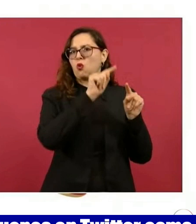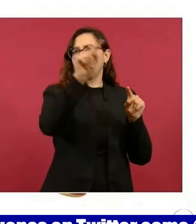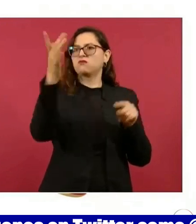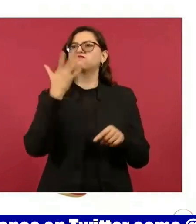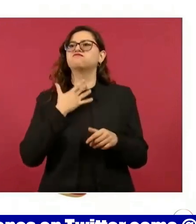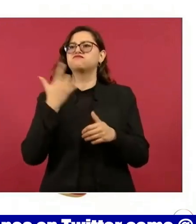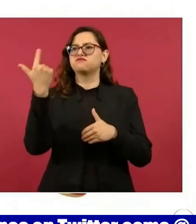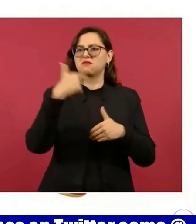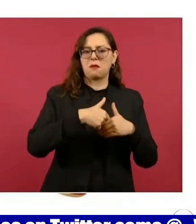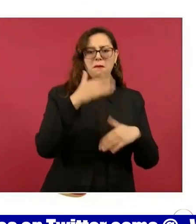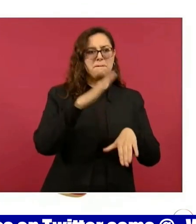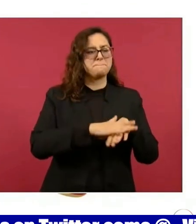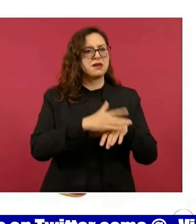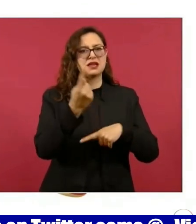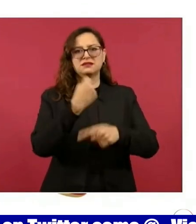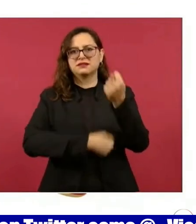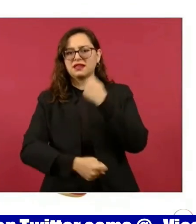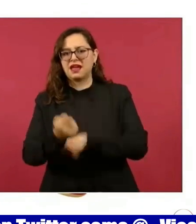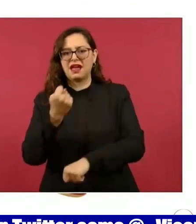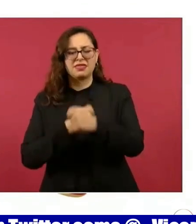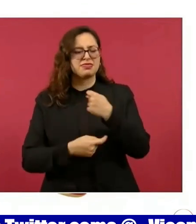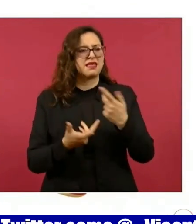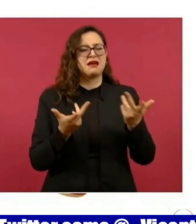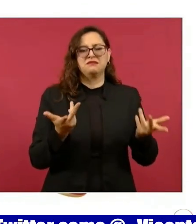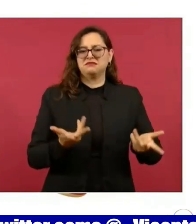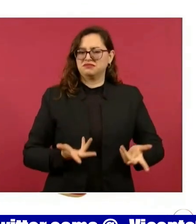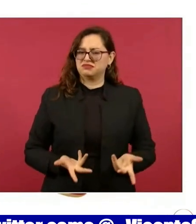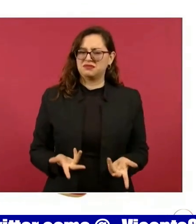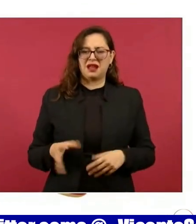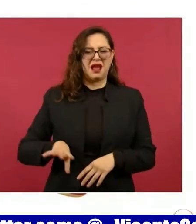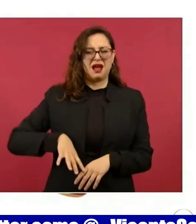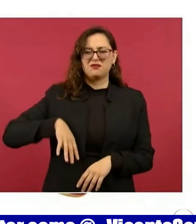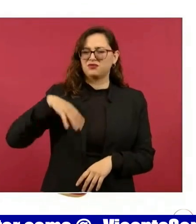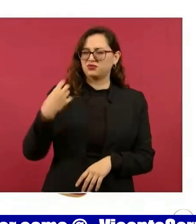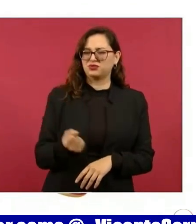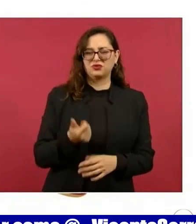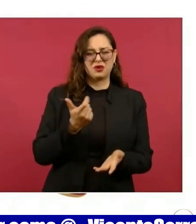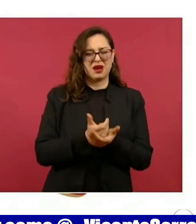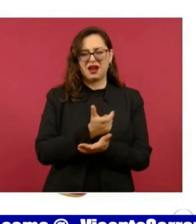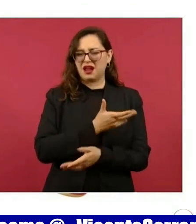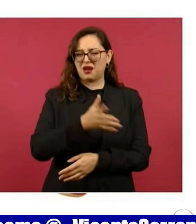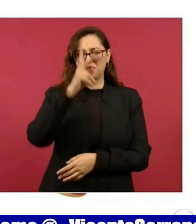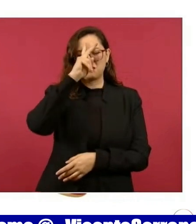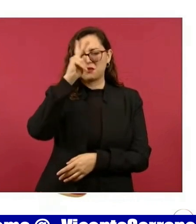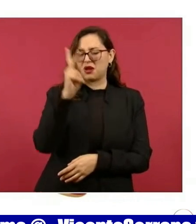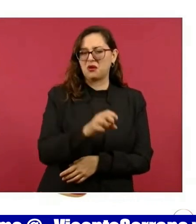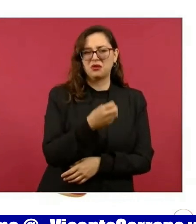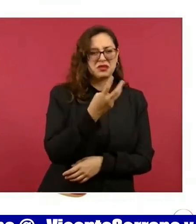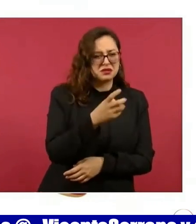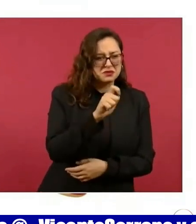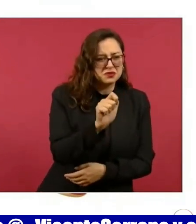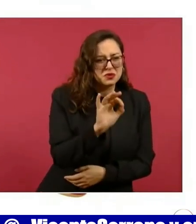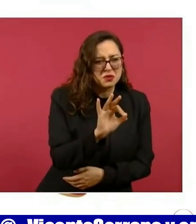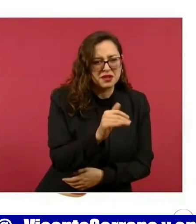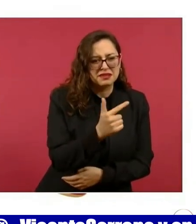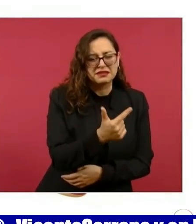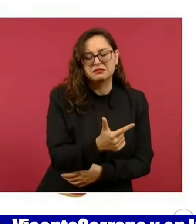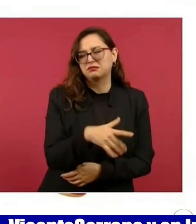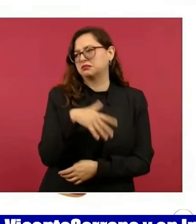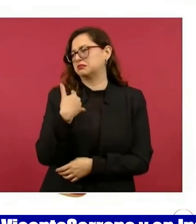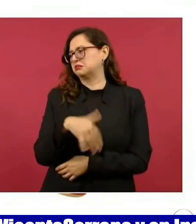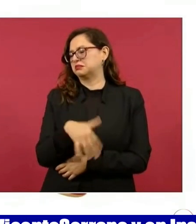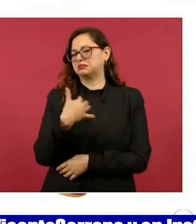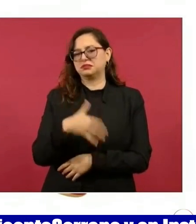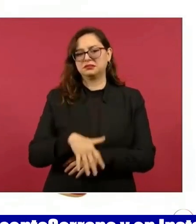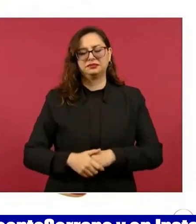cargando 3.47 por litro y ahorita van a ver por qué es alto, 3.47. El precio al público, 23